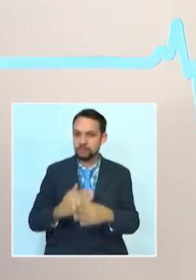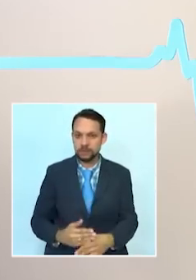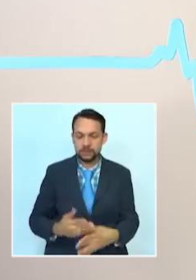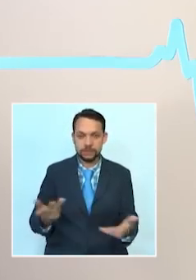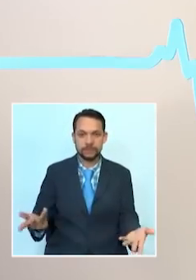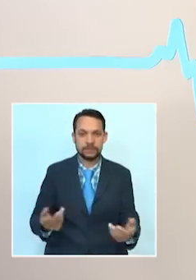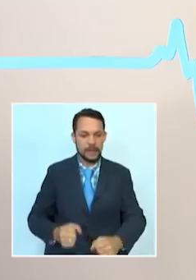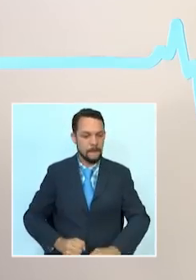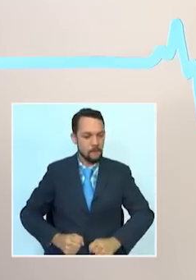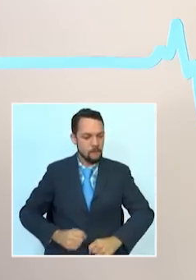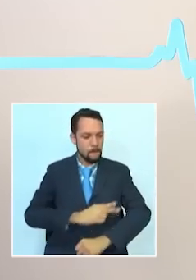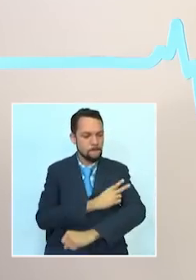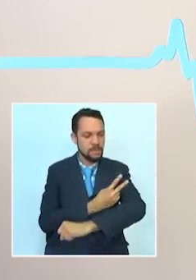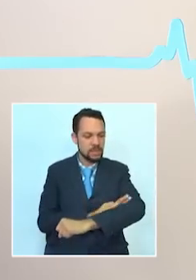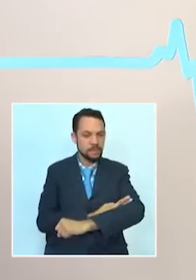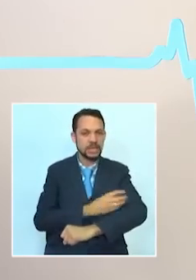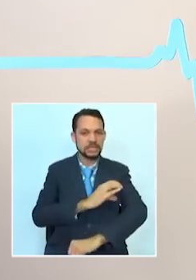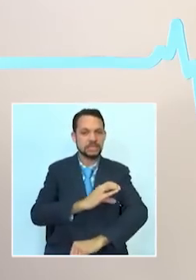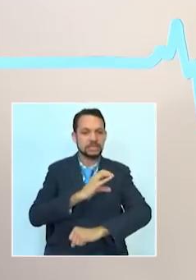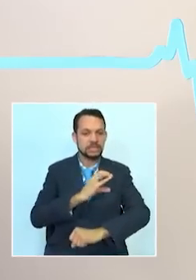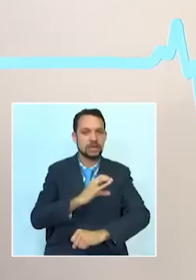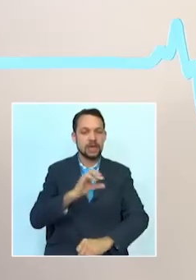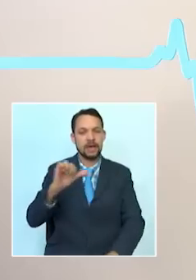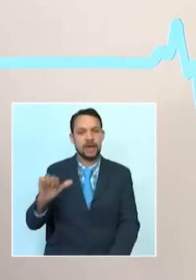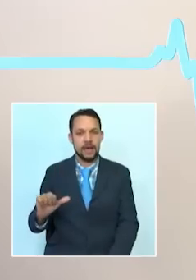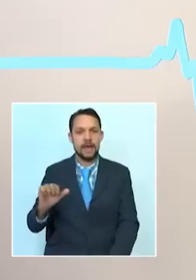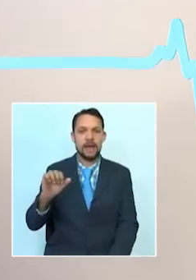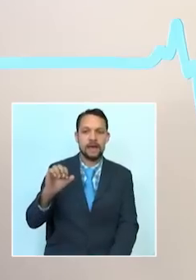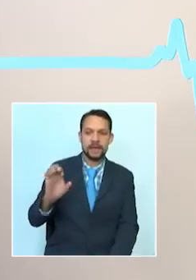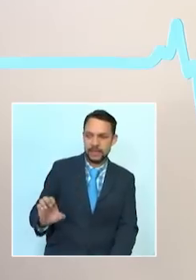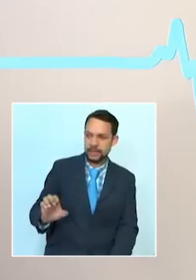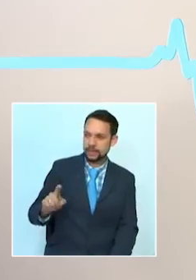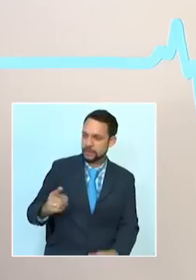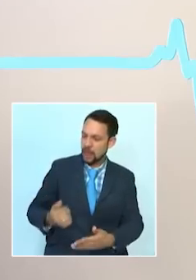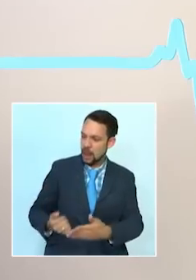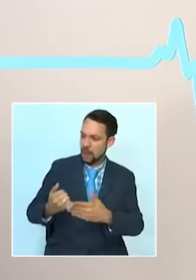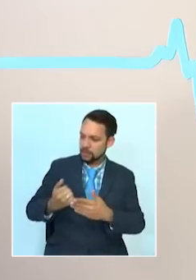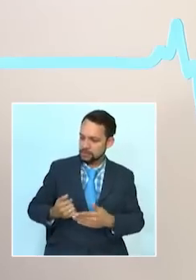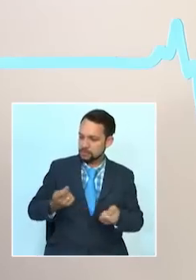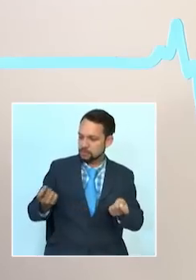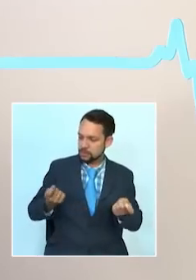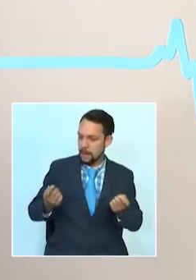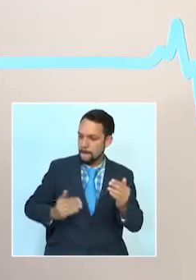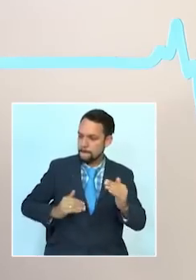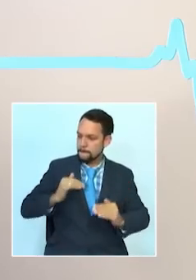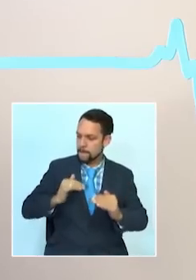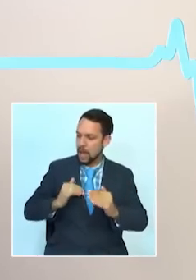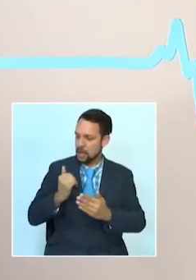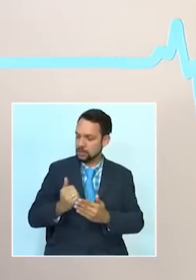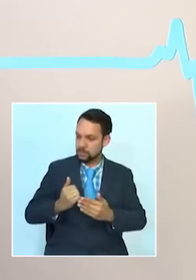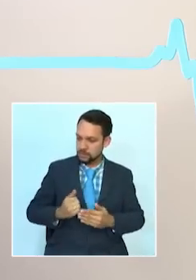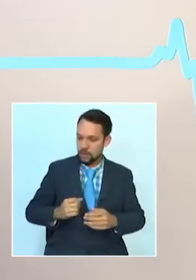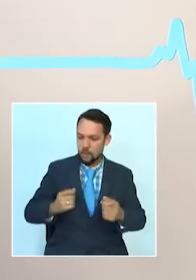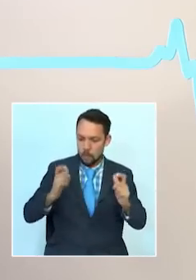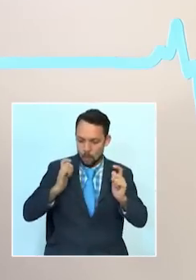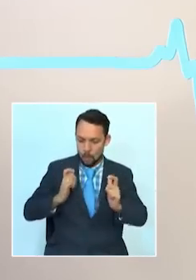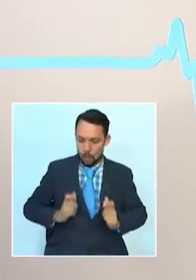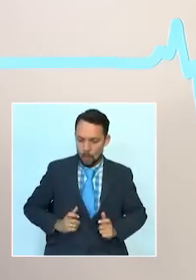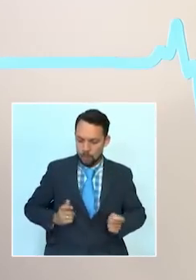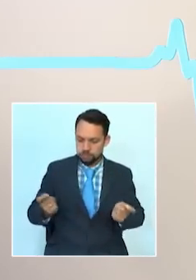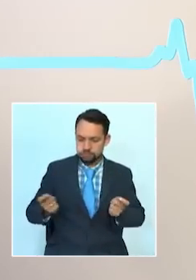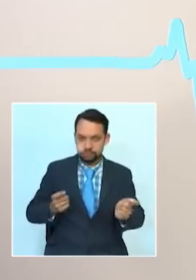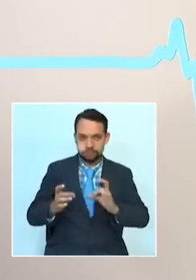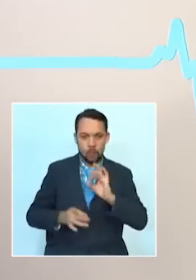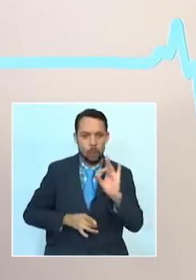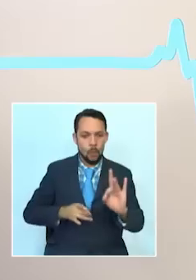vitamina c vitamina a vitamina e que son antioxidantes sobre todo la vitamina c antioxidante quiere decir que me ayuda a liberar toxinas que me